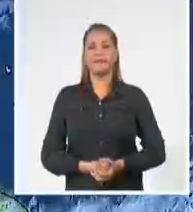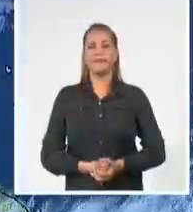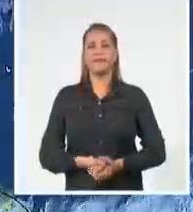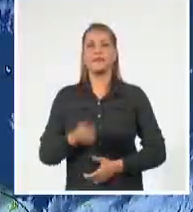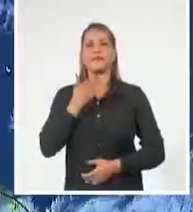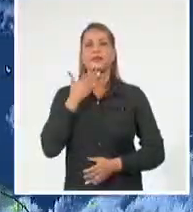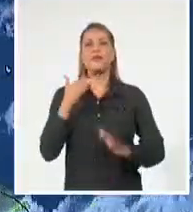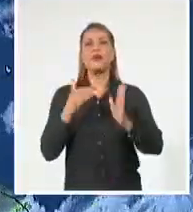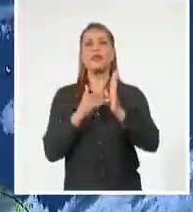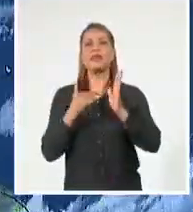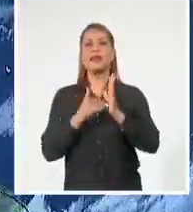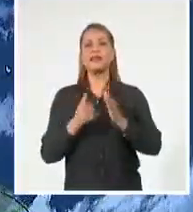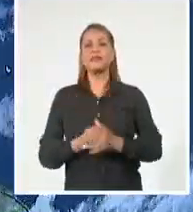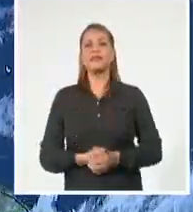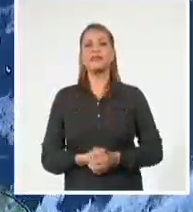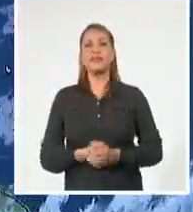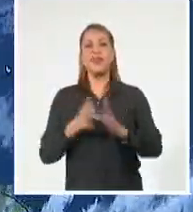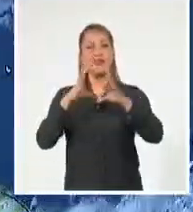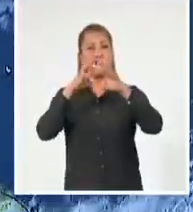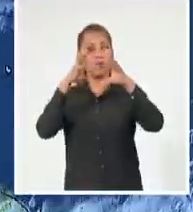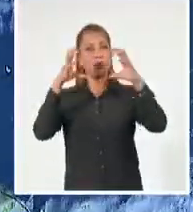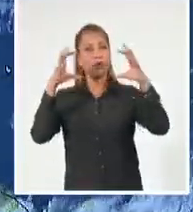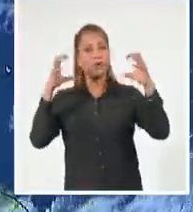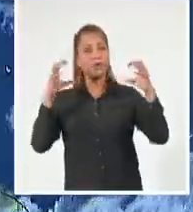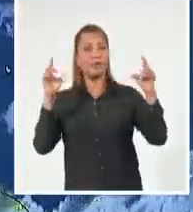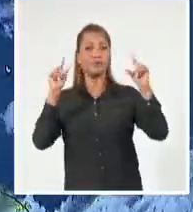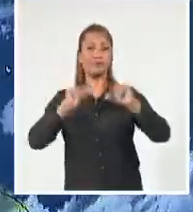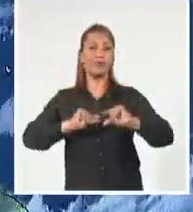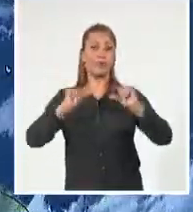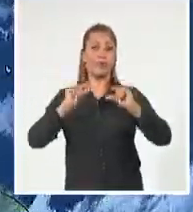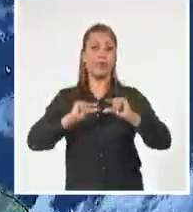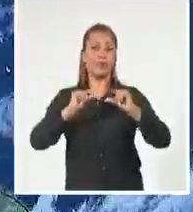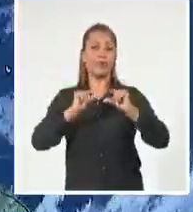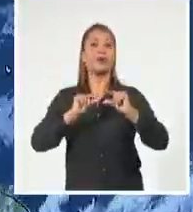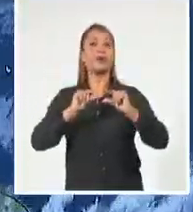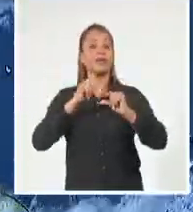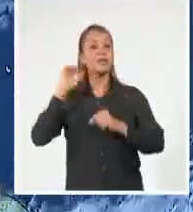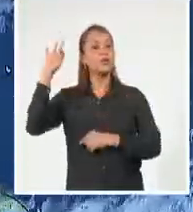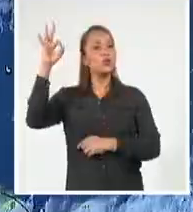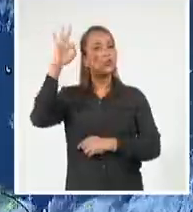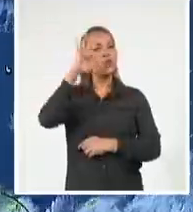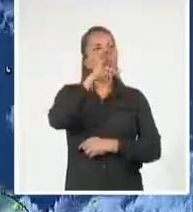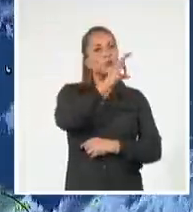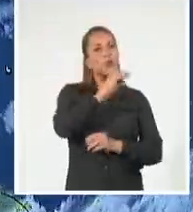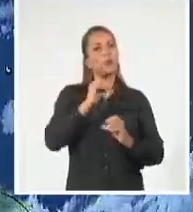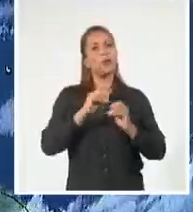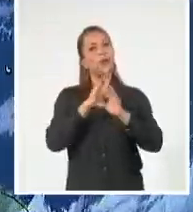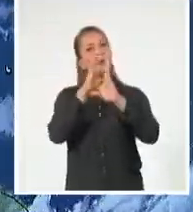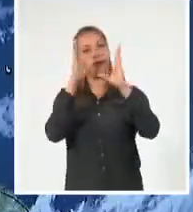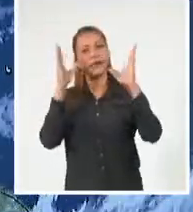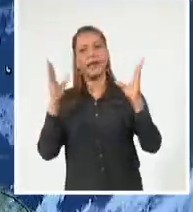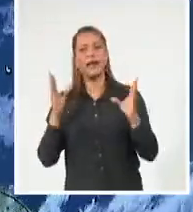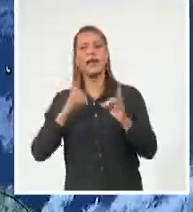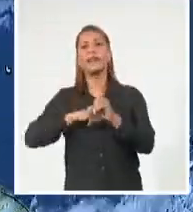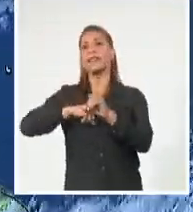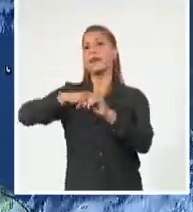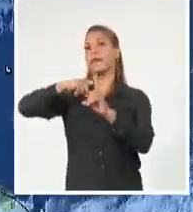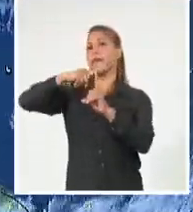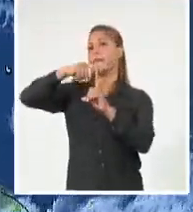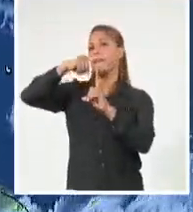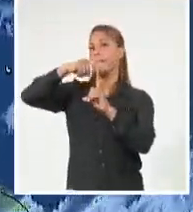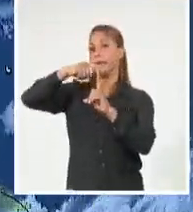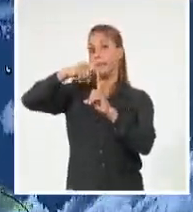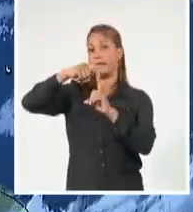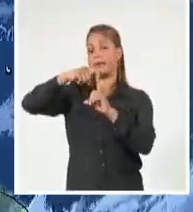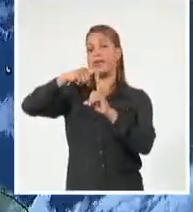Muy buenas tardes. La poca nubosidad durante gran parte de la jornada, mucho sol sobre todo en la mañana, temperaturas elevadas